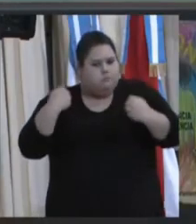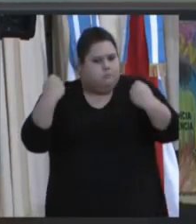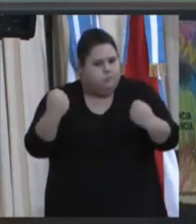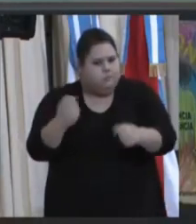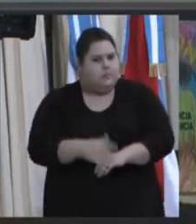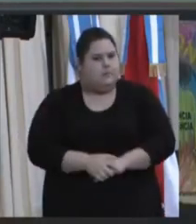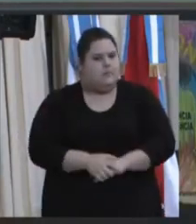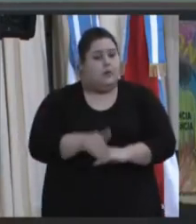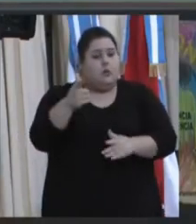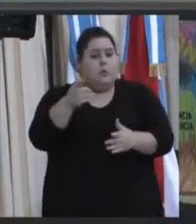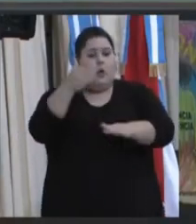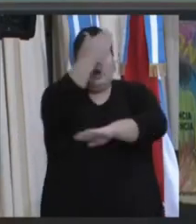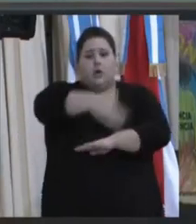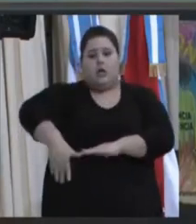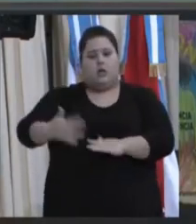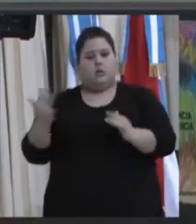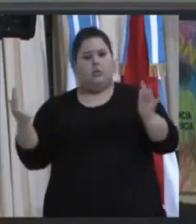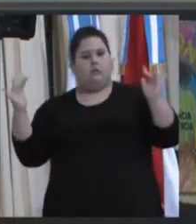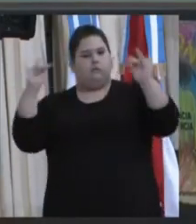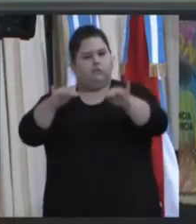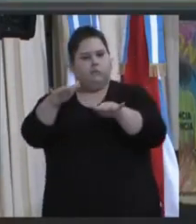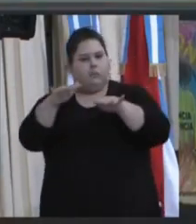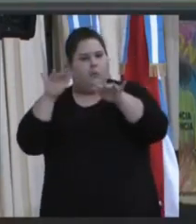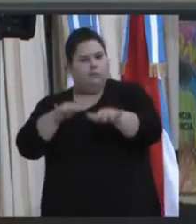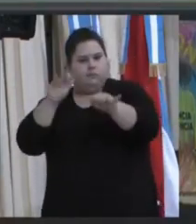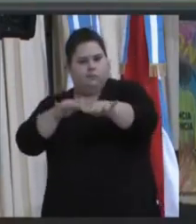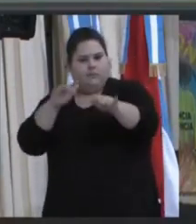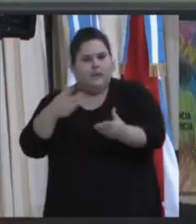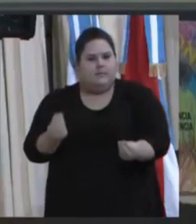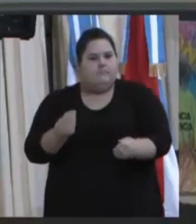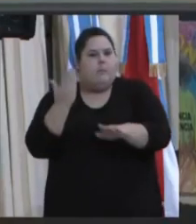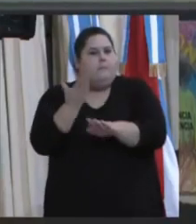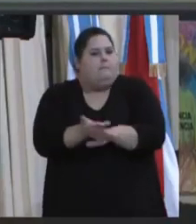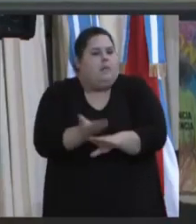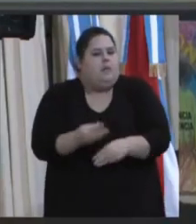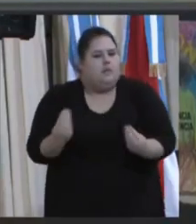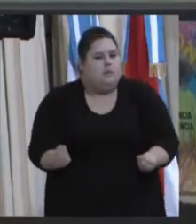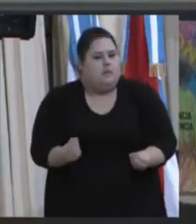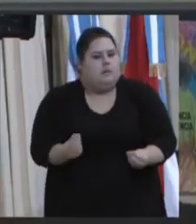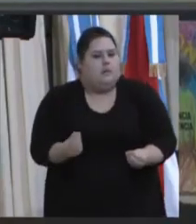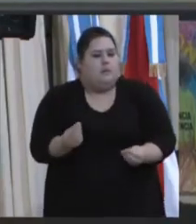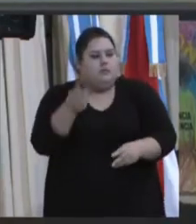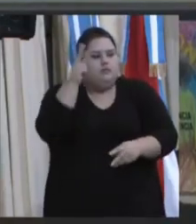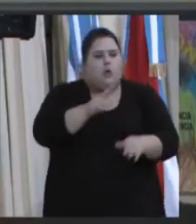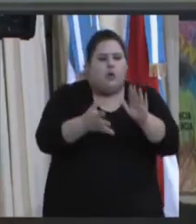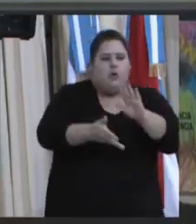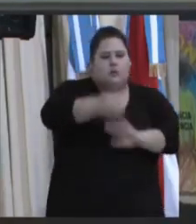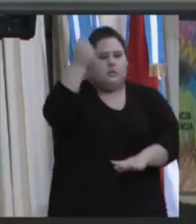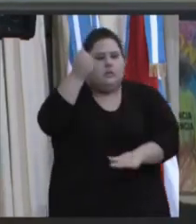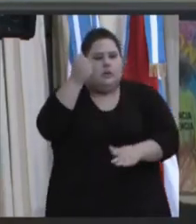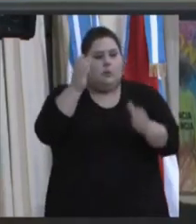un movimiento se masifica en las calles, pero también tiene que definir sus demandas. Entonces, lo que encontré son distintos grupitos